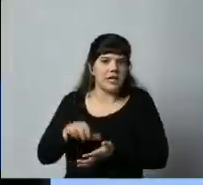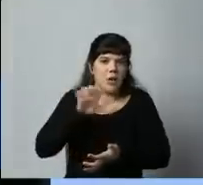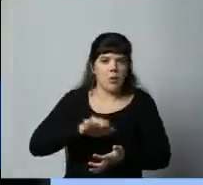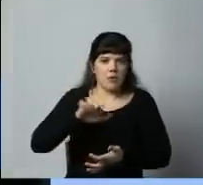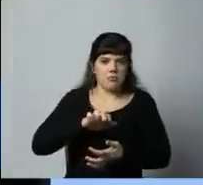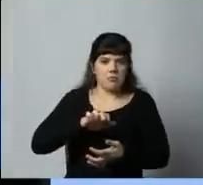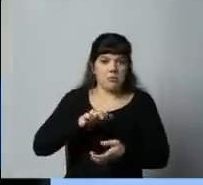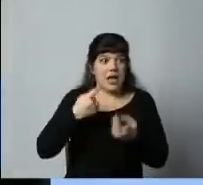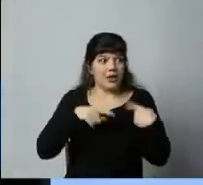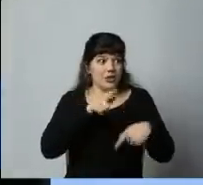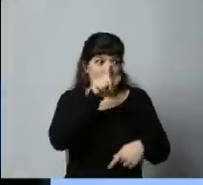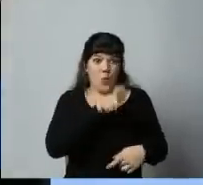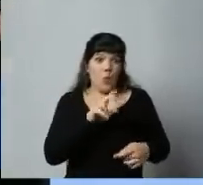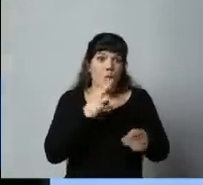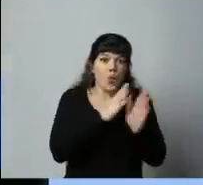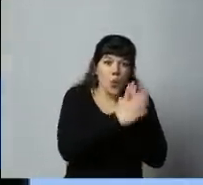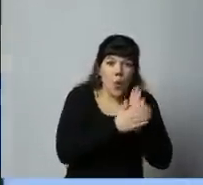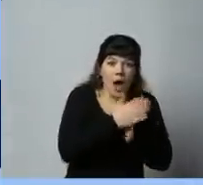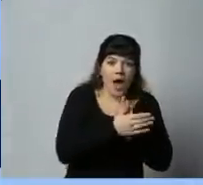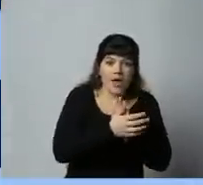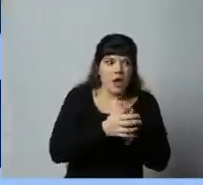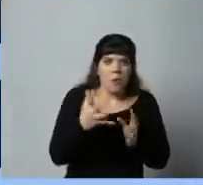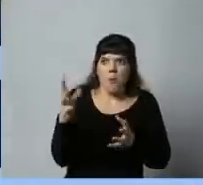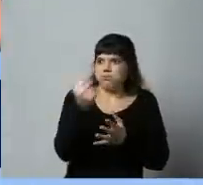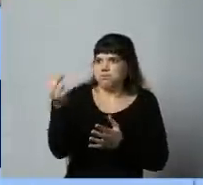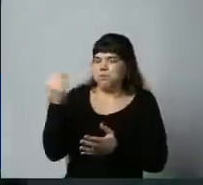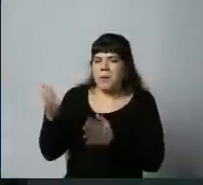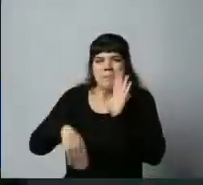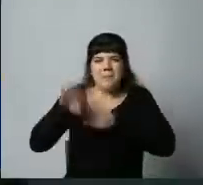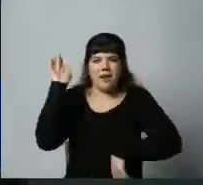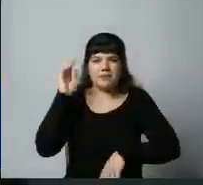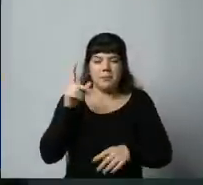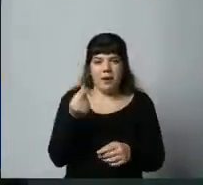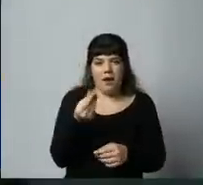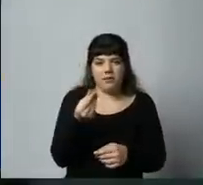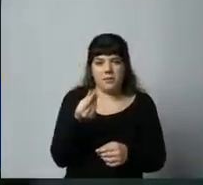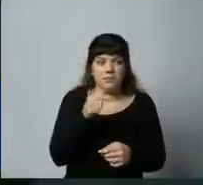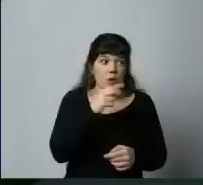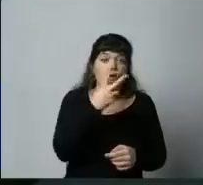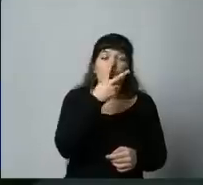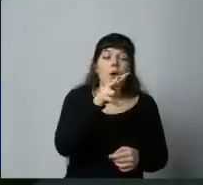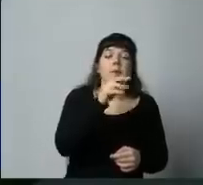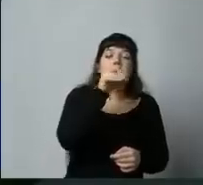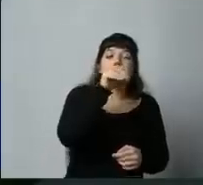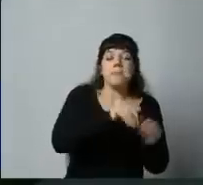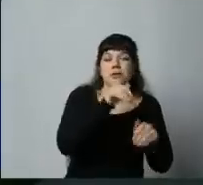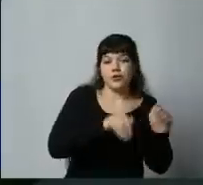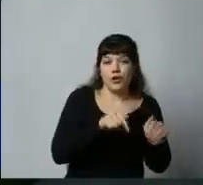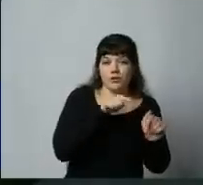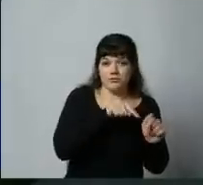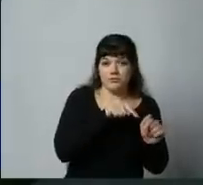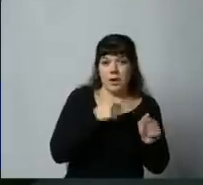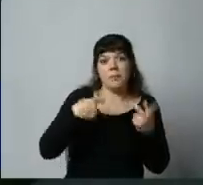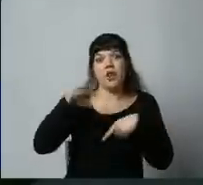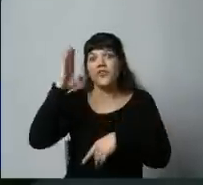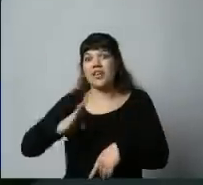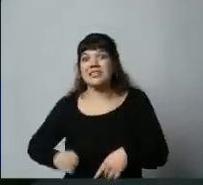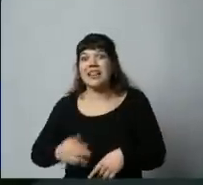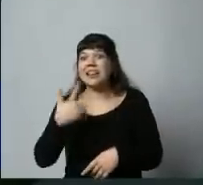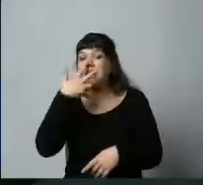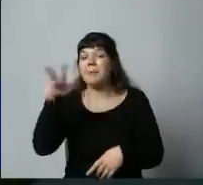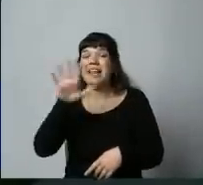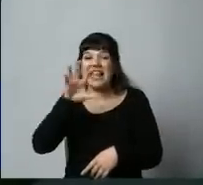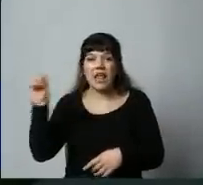plata por persona fíjense este dato Uruguay 2,000 millones y Brasil Que Tiene 200 millones de habitantes consiguió 3,500 menos del